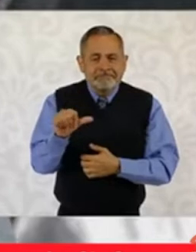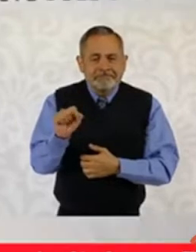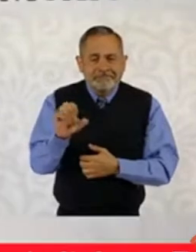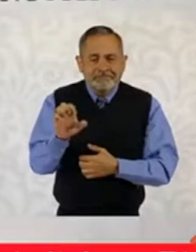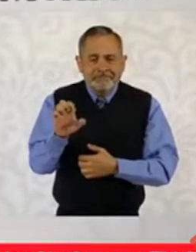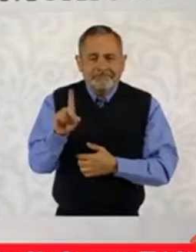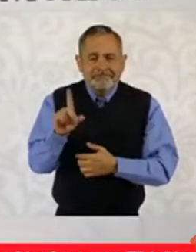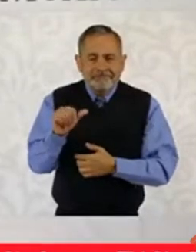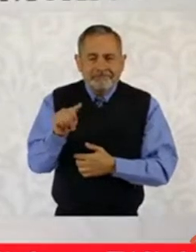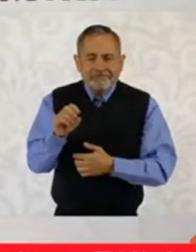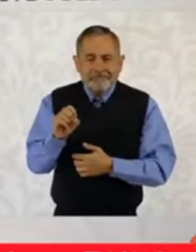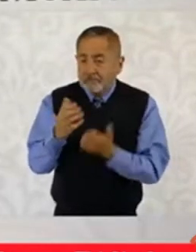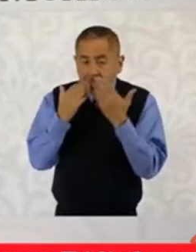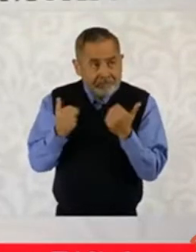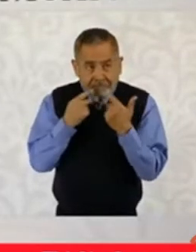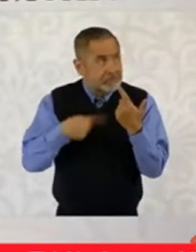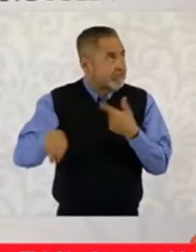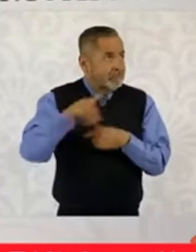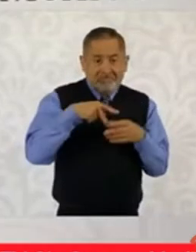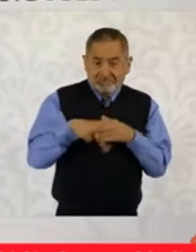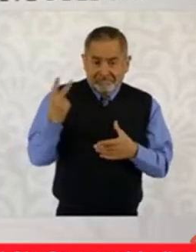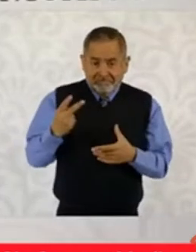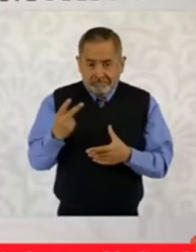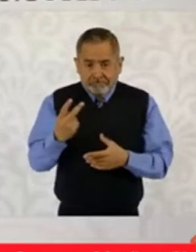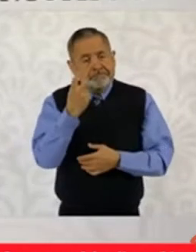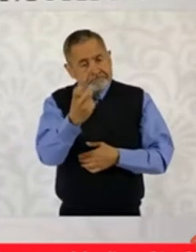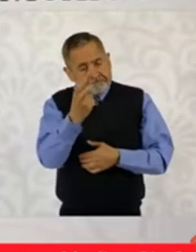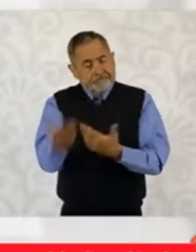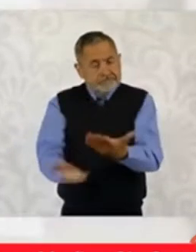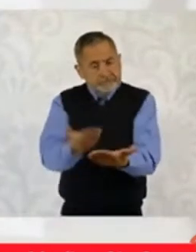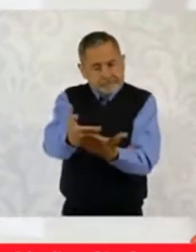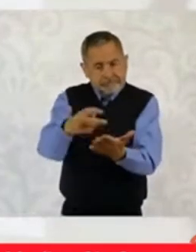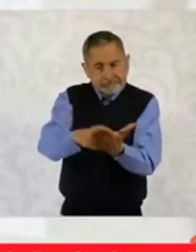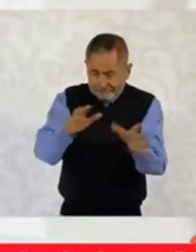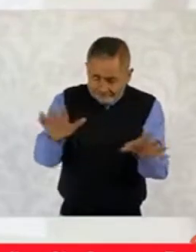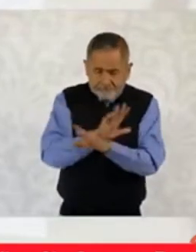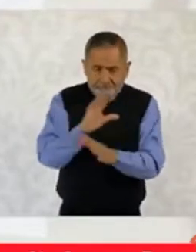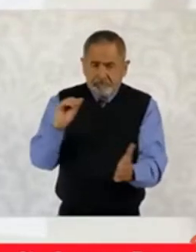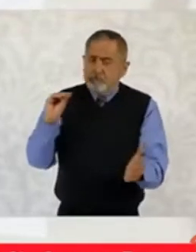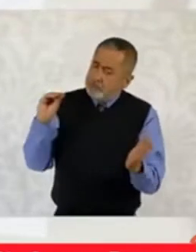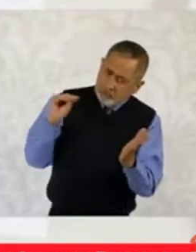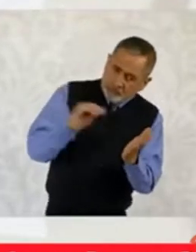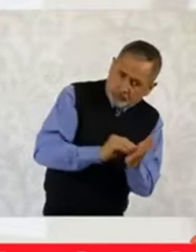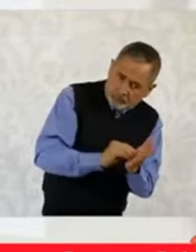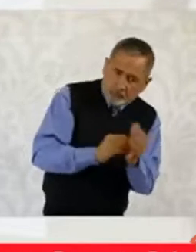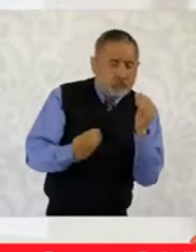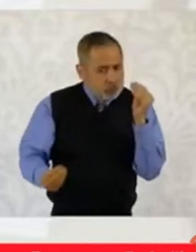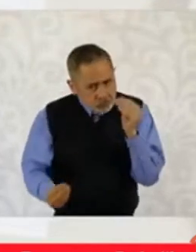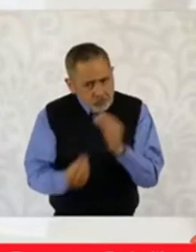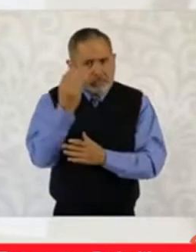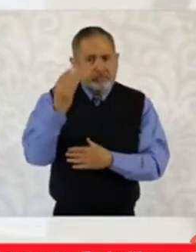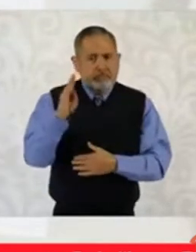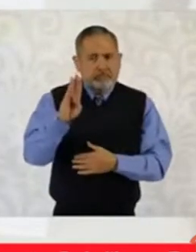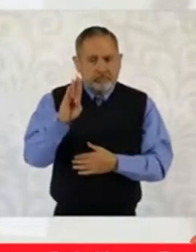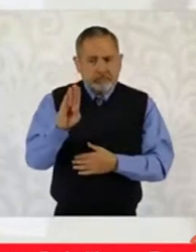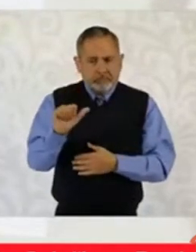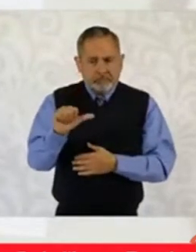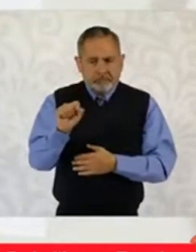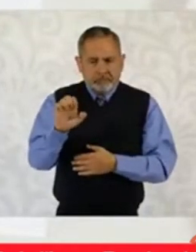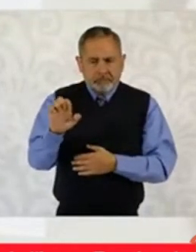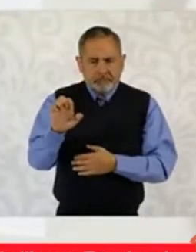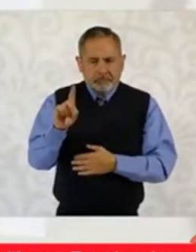estamos poniendo todo para que tengamos esas bases de datos de identidad que nos permitan atender este y otros